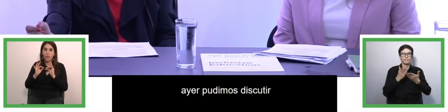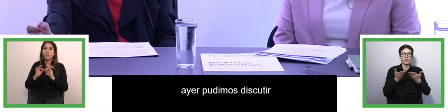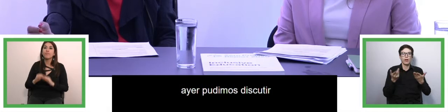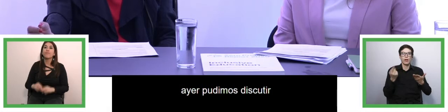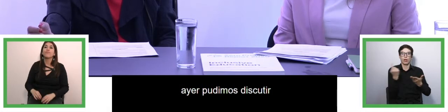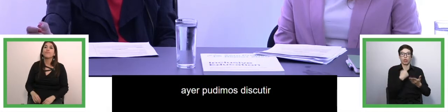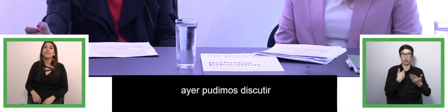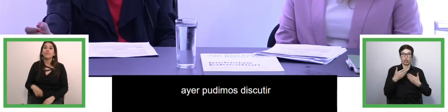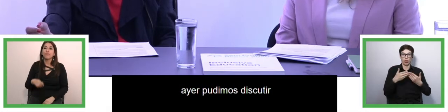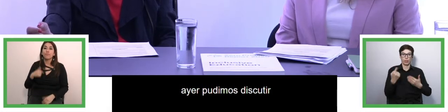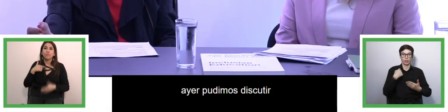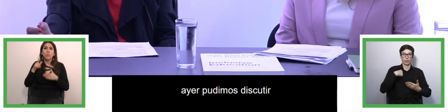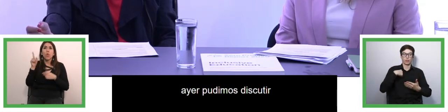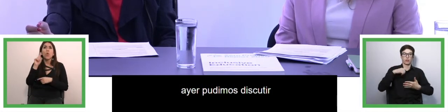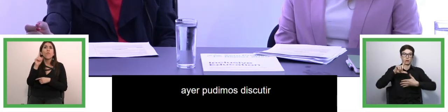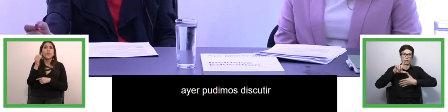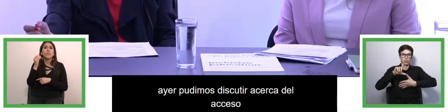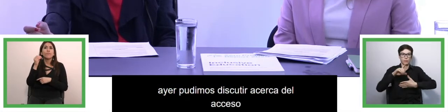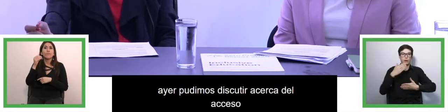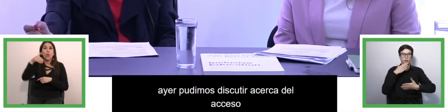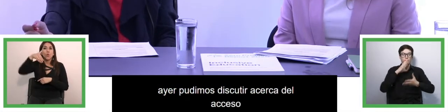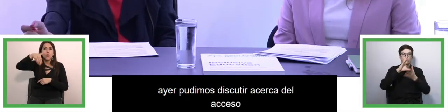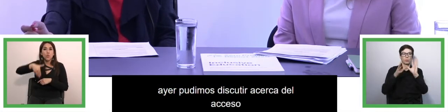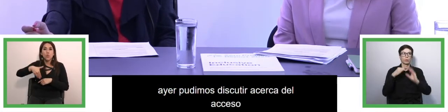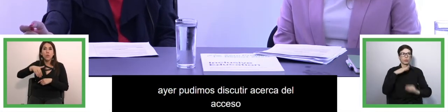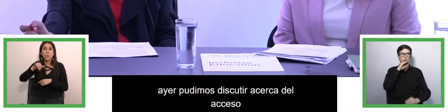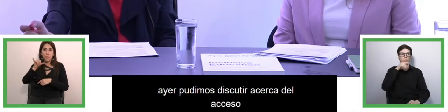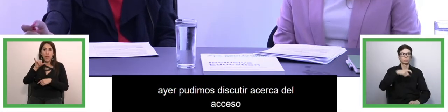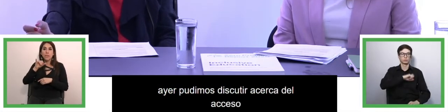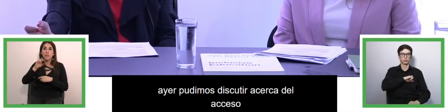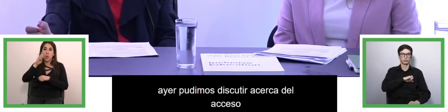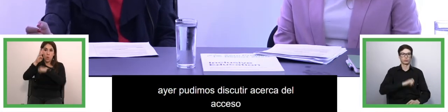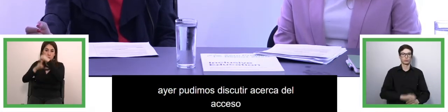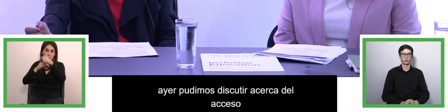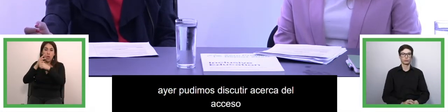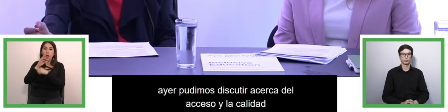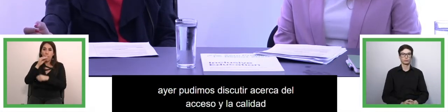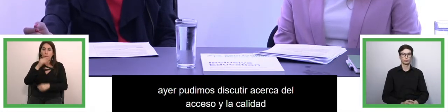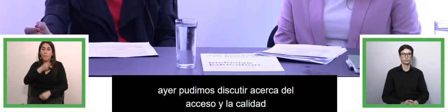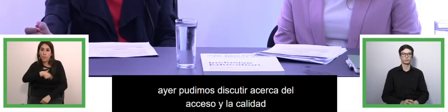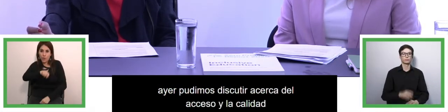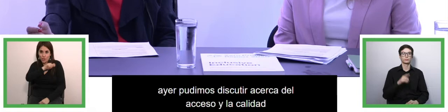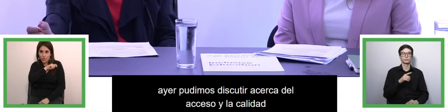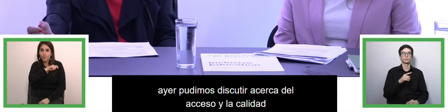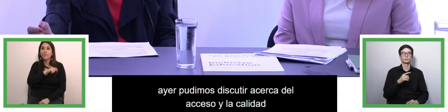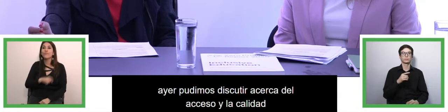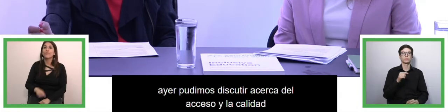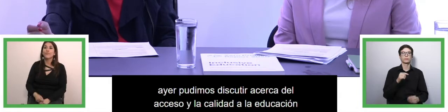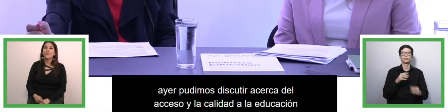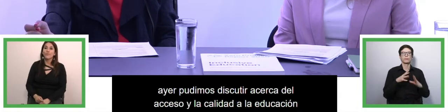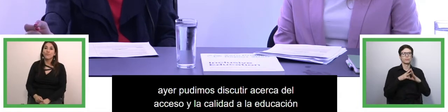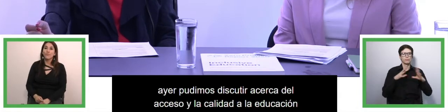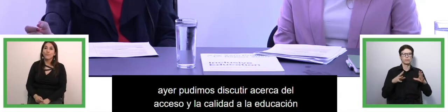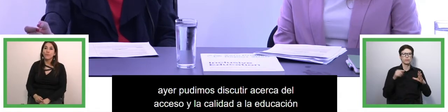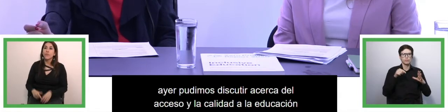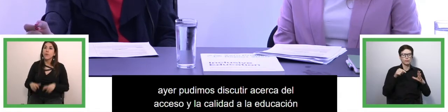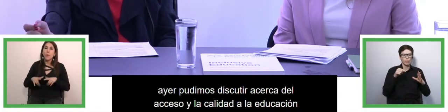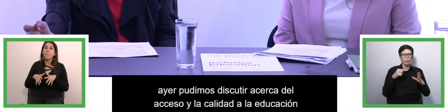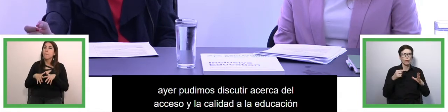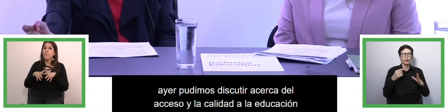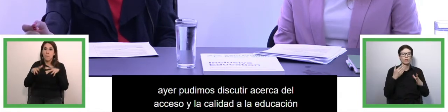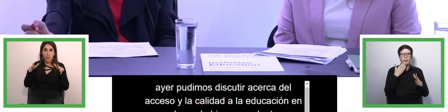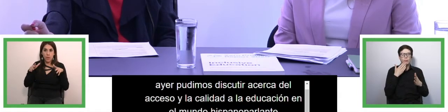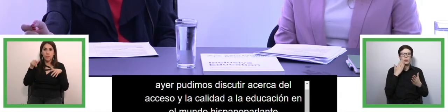continente y el mundo hispanoparlante. Y muy contentos de contar con más de 1.500 inscritos de